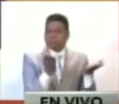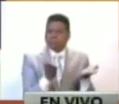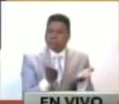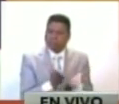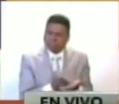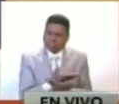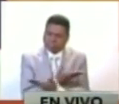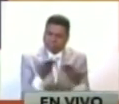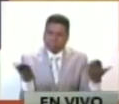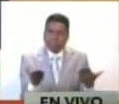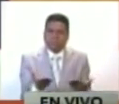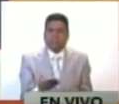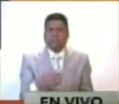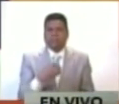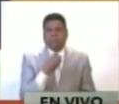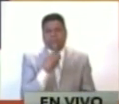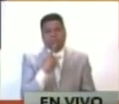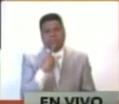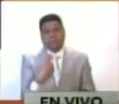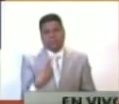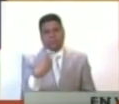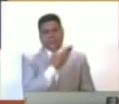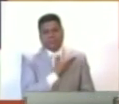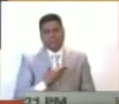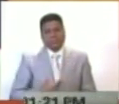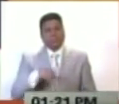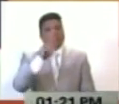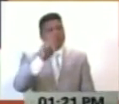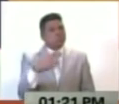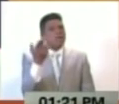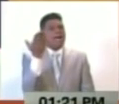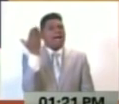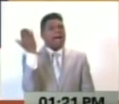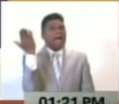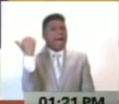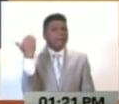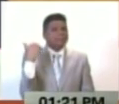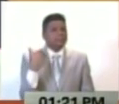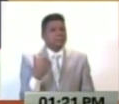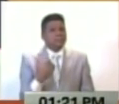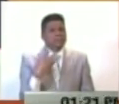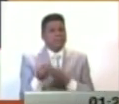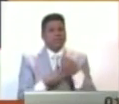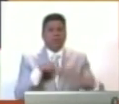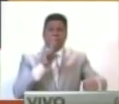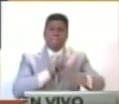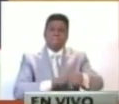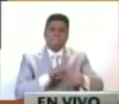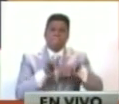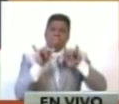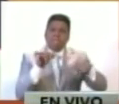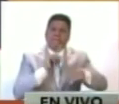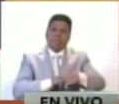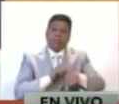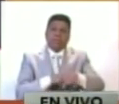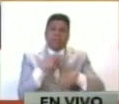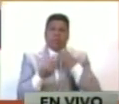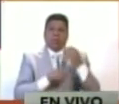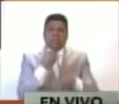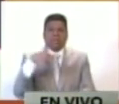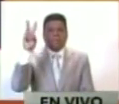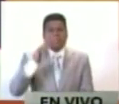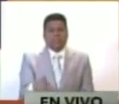presidente. Nunca antes en la historia de la diplomacia se había conjugado al mismo tiempo, como hoy lo tiene Venezuela,